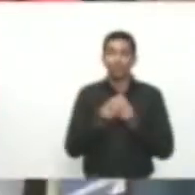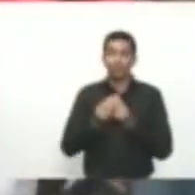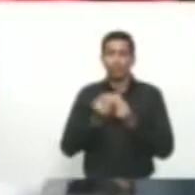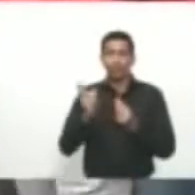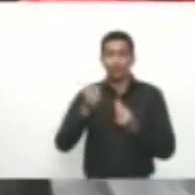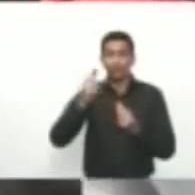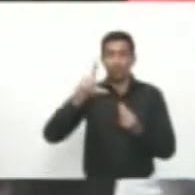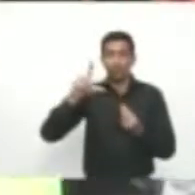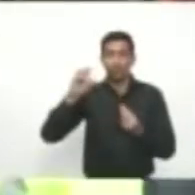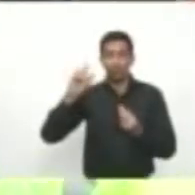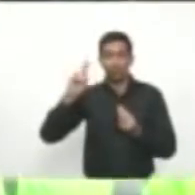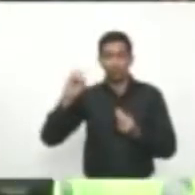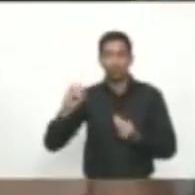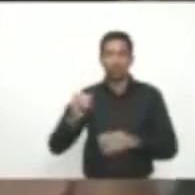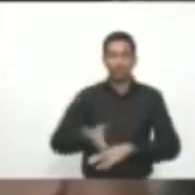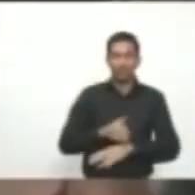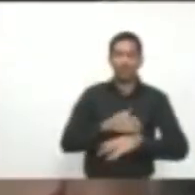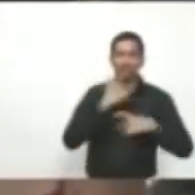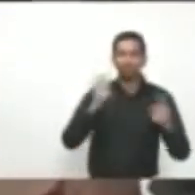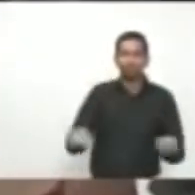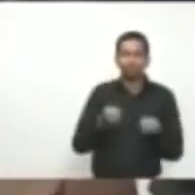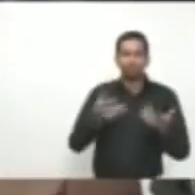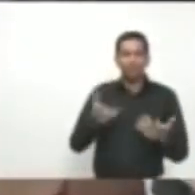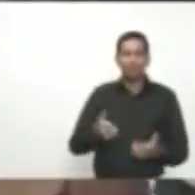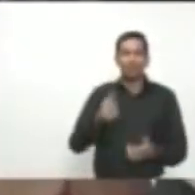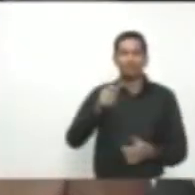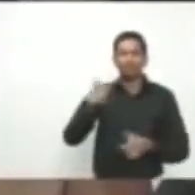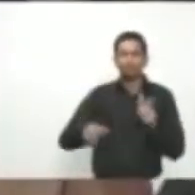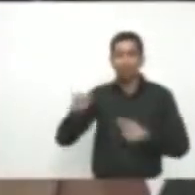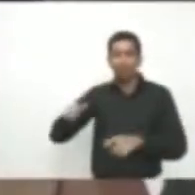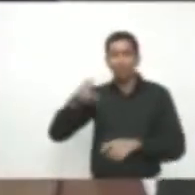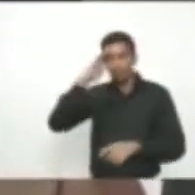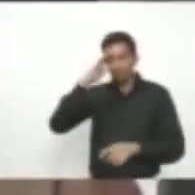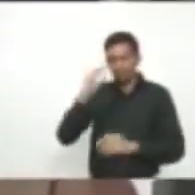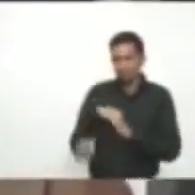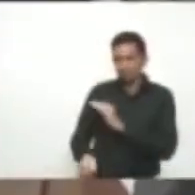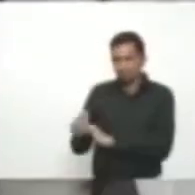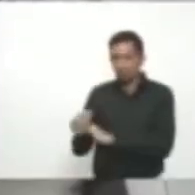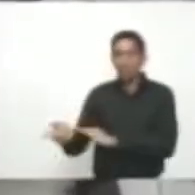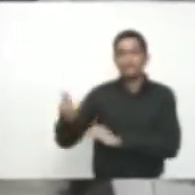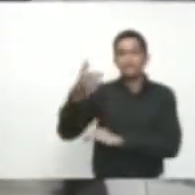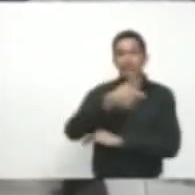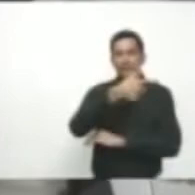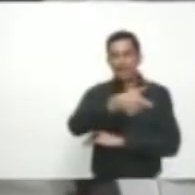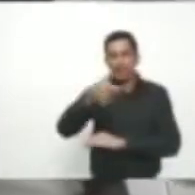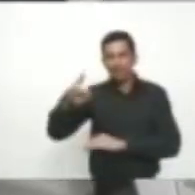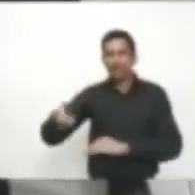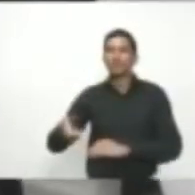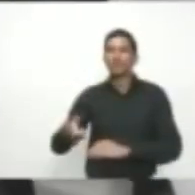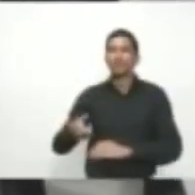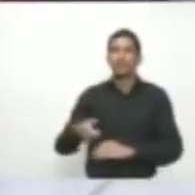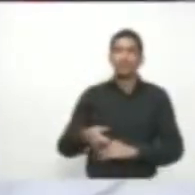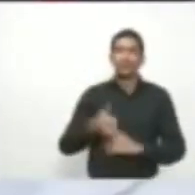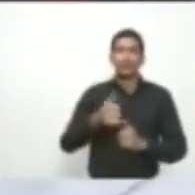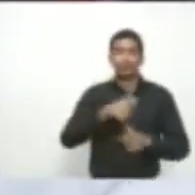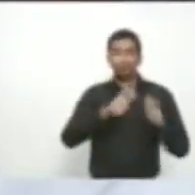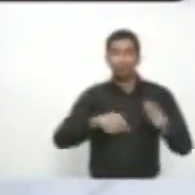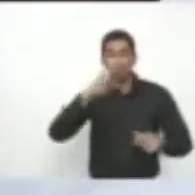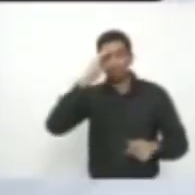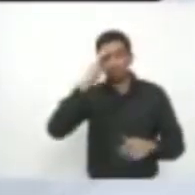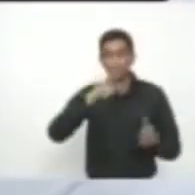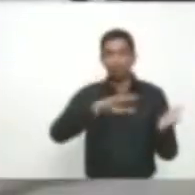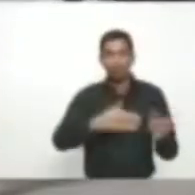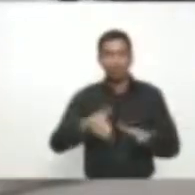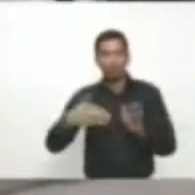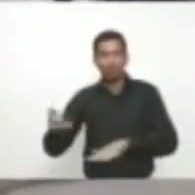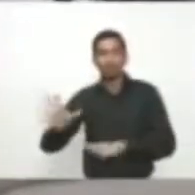Golfo en realizar un plan pistola para atentar contra miembros de la policía en todo el país, hecho que ha dejado varios uniformados muertos y otros más heridos en